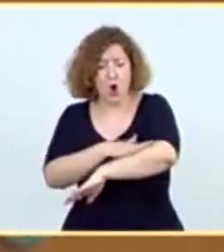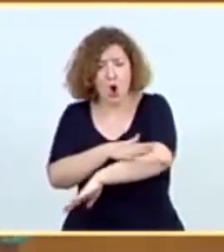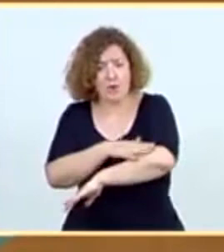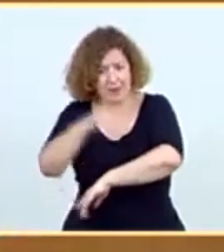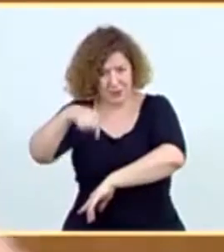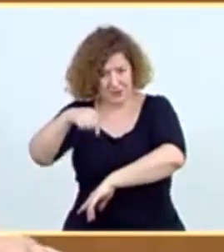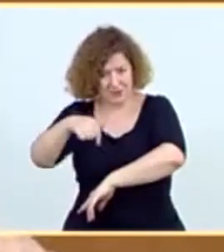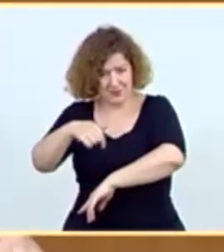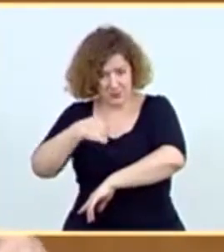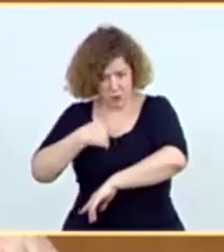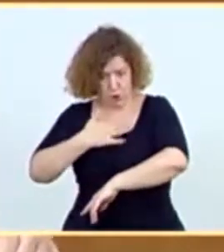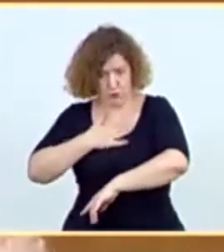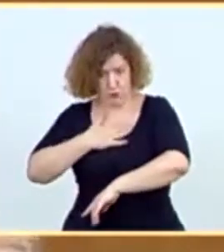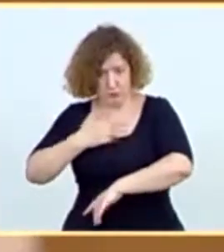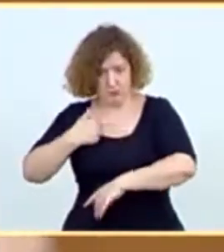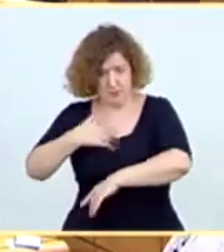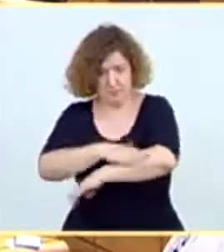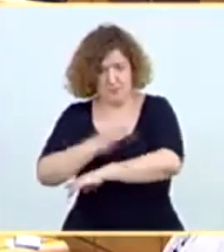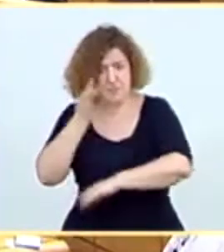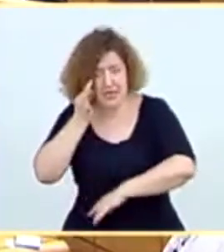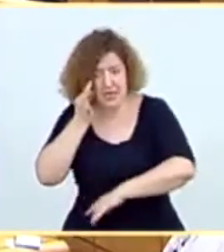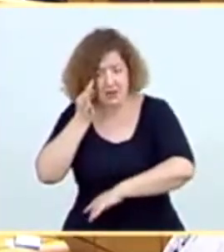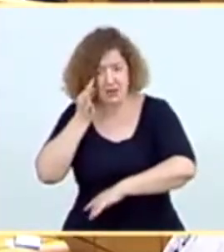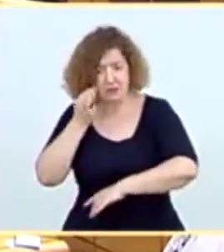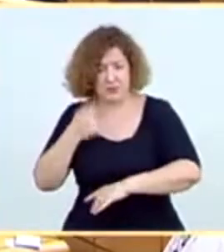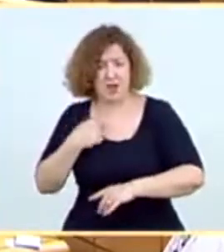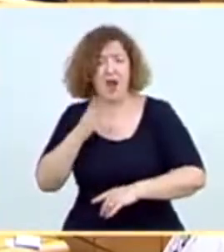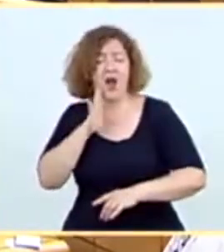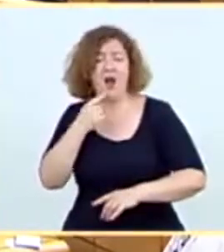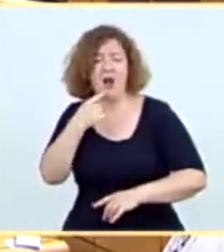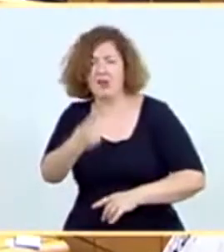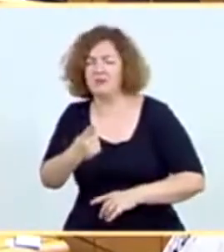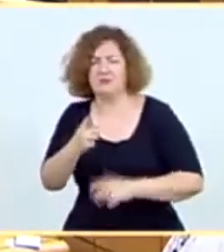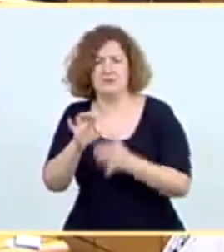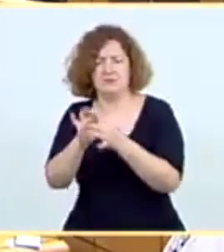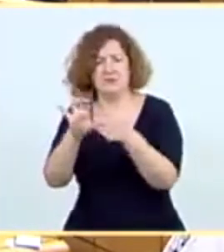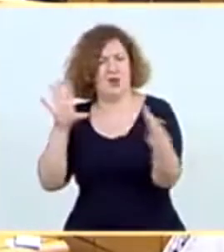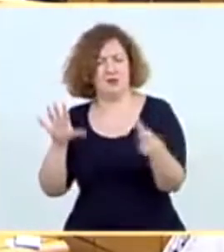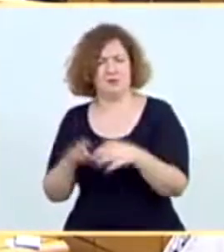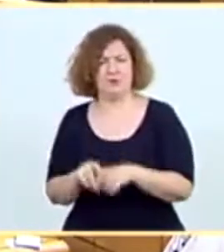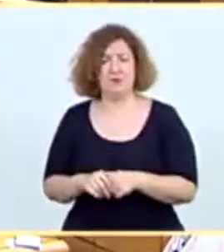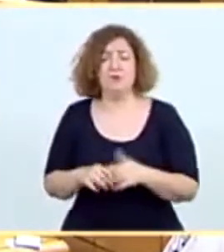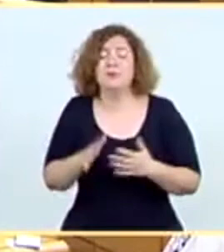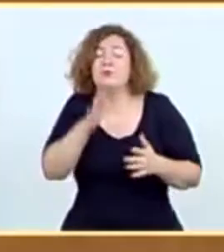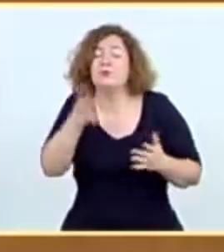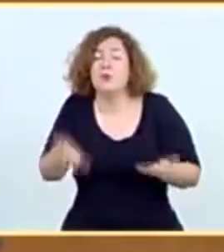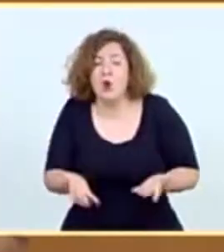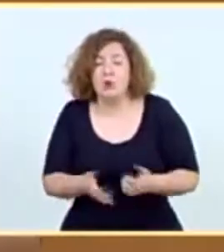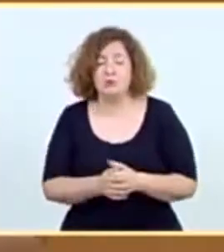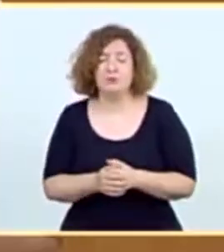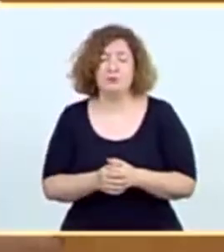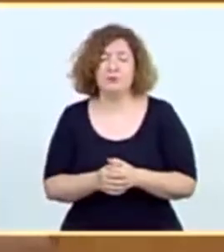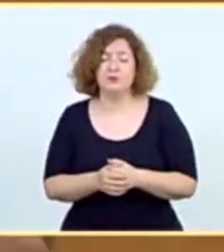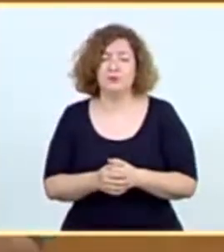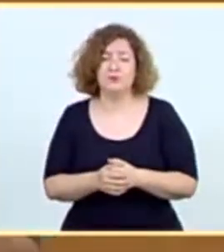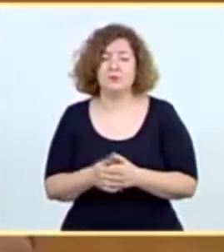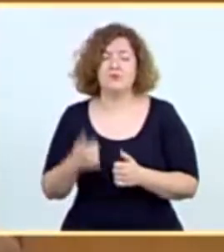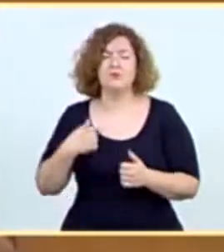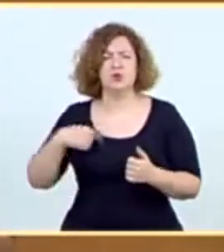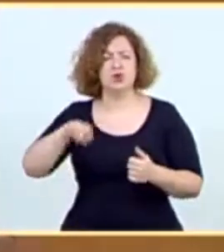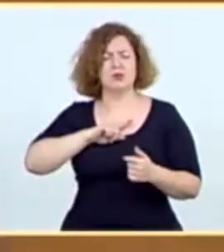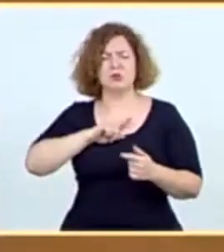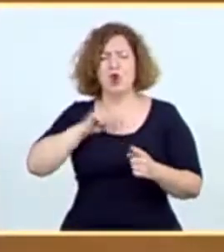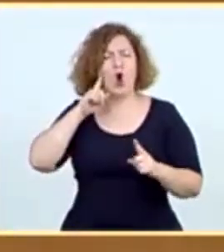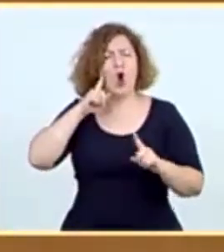gobierno, el que yo soy ministra, y los hechos a los que estoy diciendo no tienen nada que ver. ¿Por qué? Porque creo que hemos hecho del diálogo una